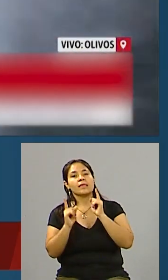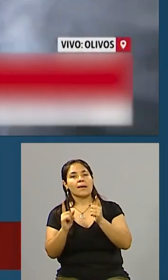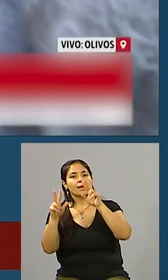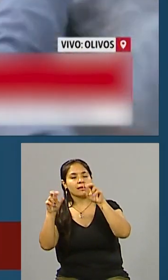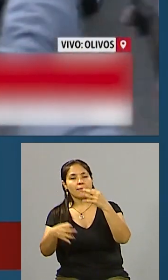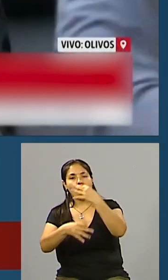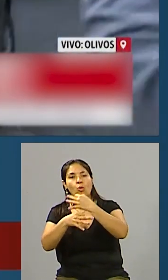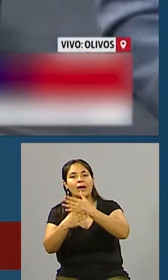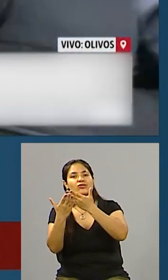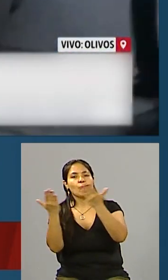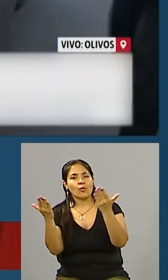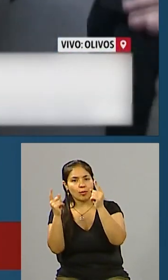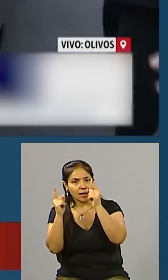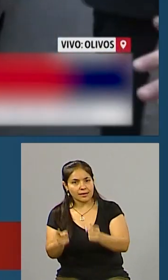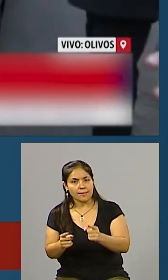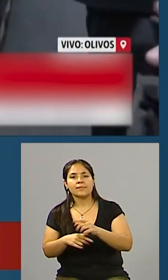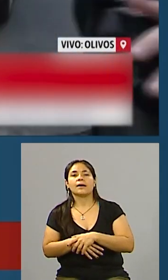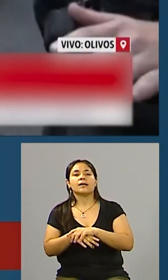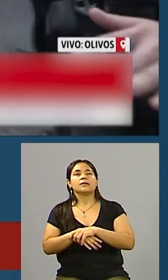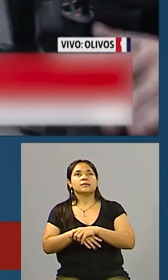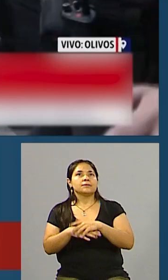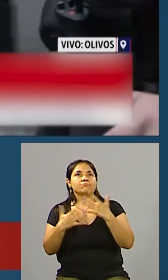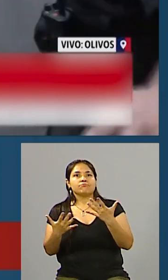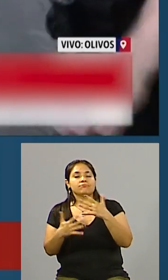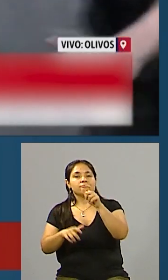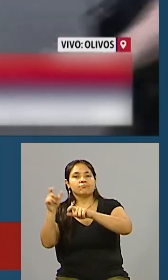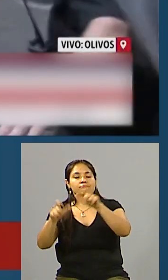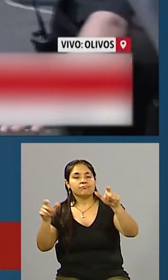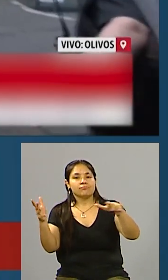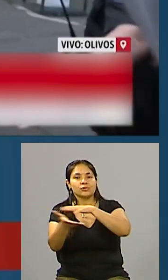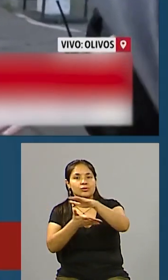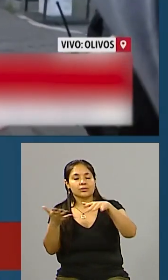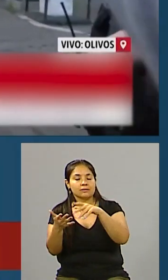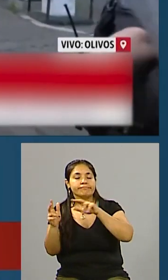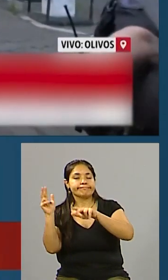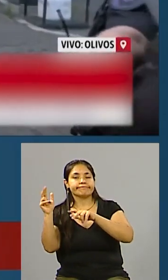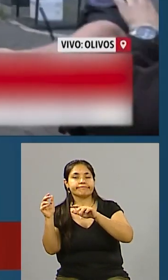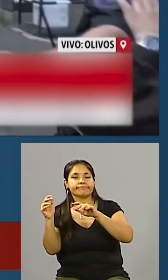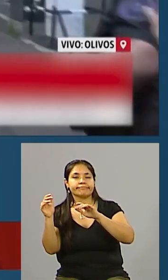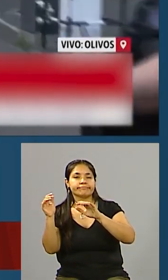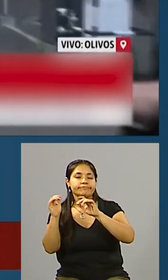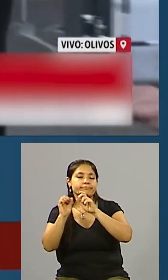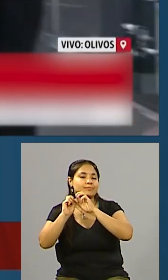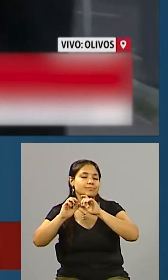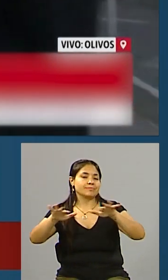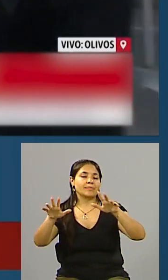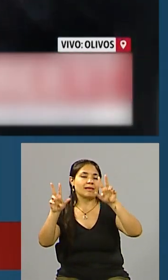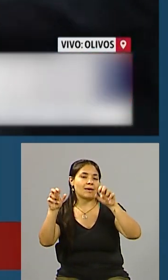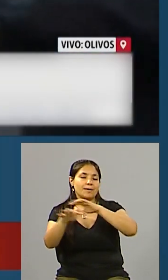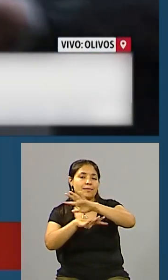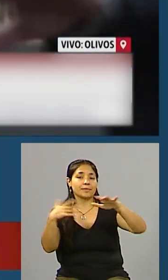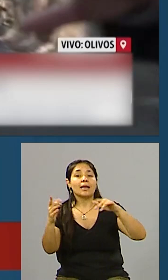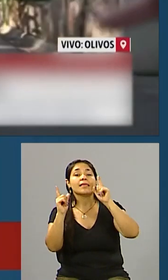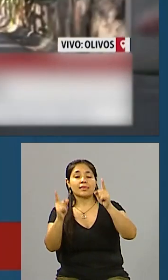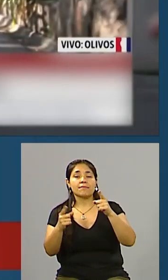educación pública y obviamente muchos salieron a hablar del tema. Hubo mucho mensaje también de quienes son parte de